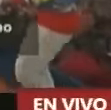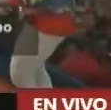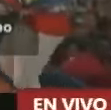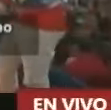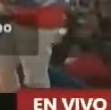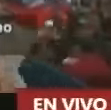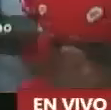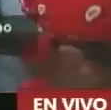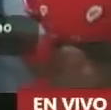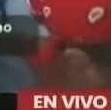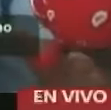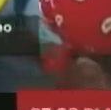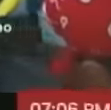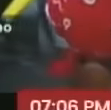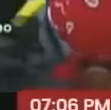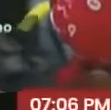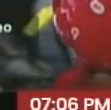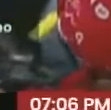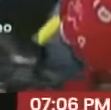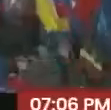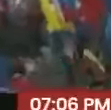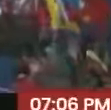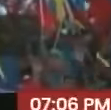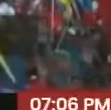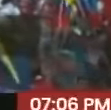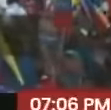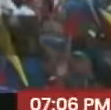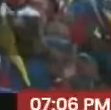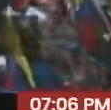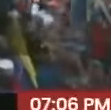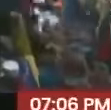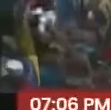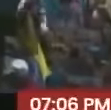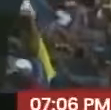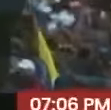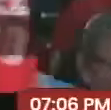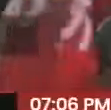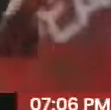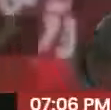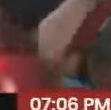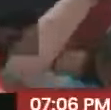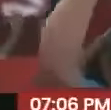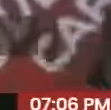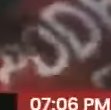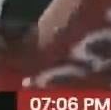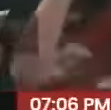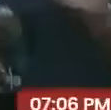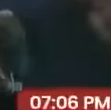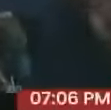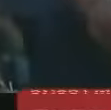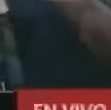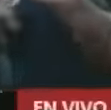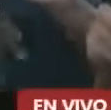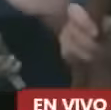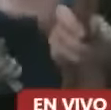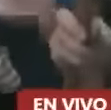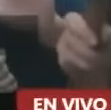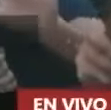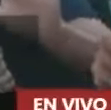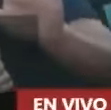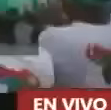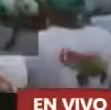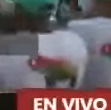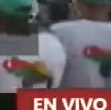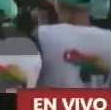la campaña más admirable, más hermosa que jamás se haya visto en un proceso